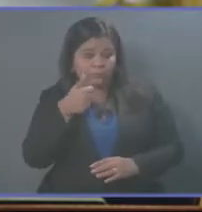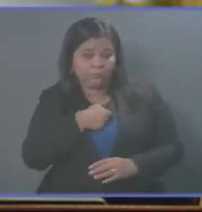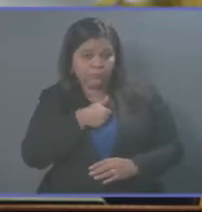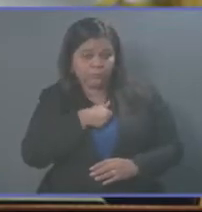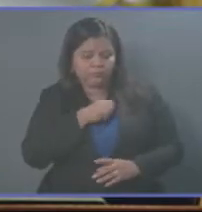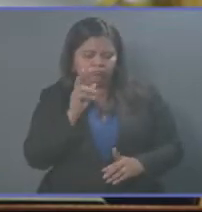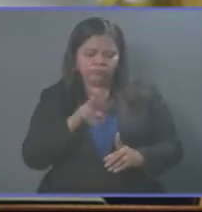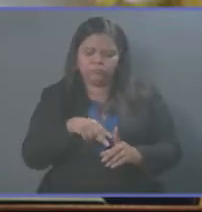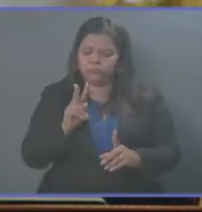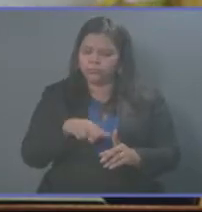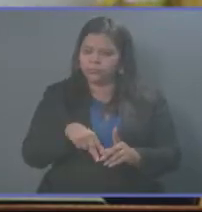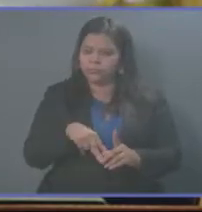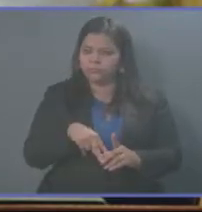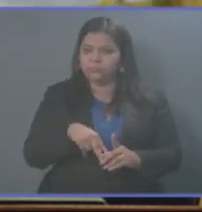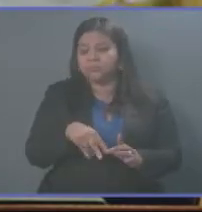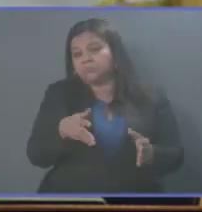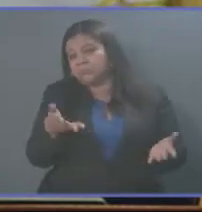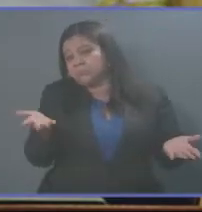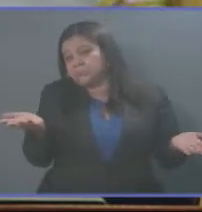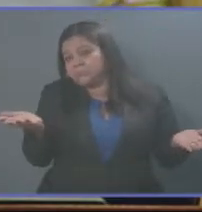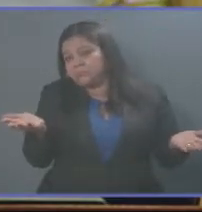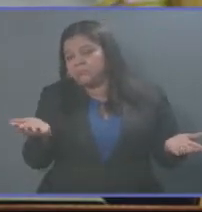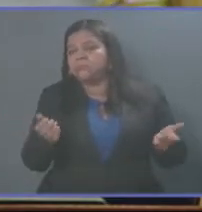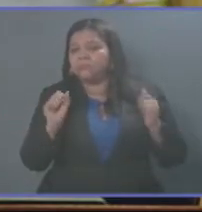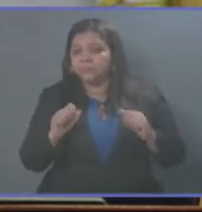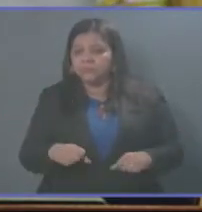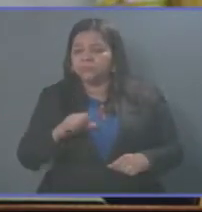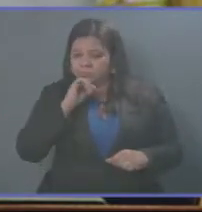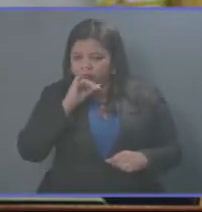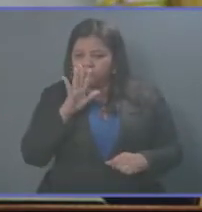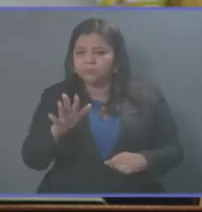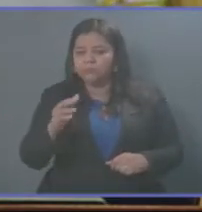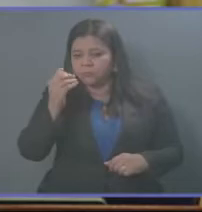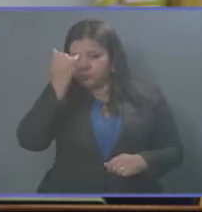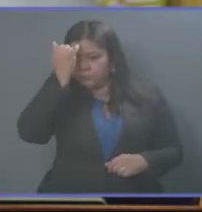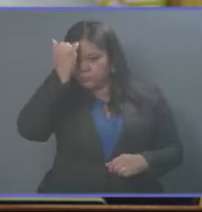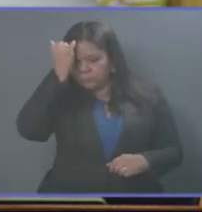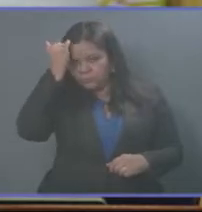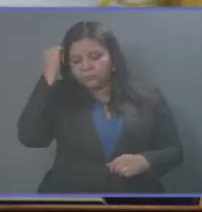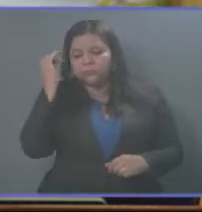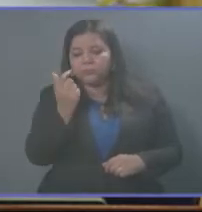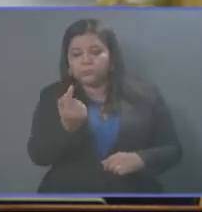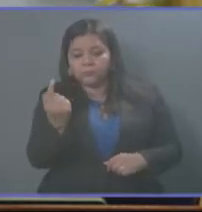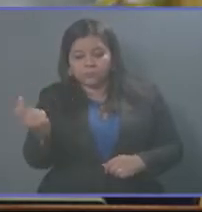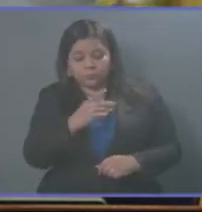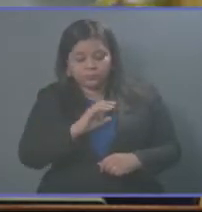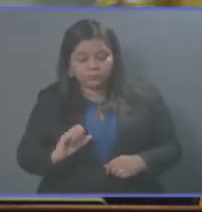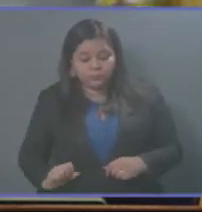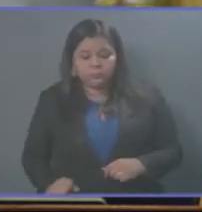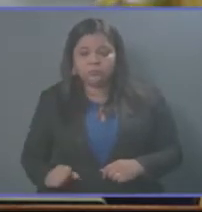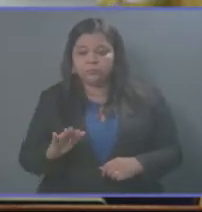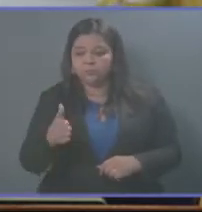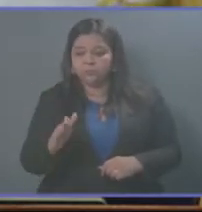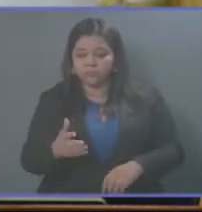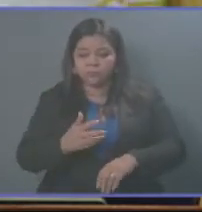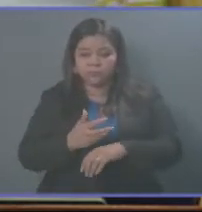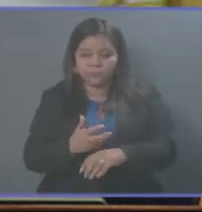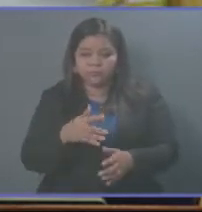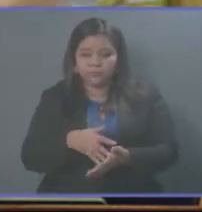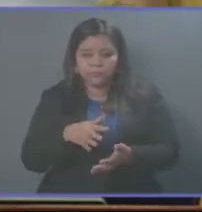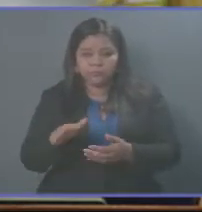características, pues es que decir que también para esos salvadoreños que utilizan el transporte